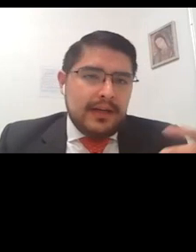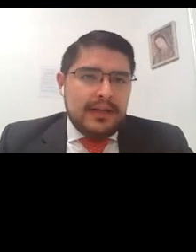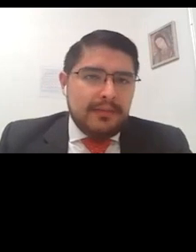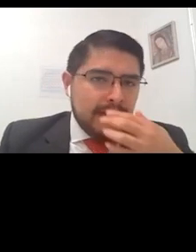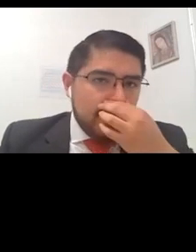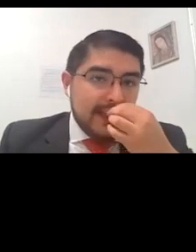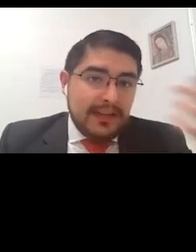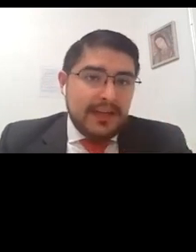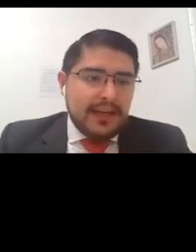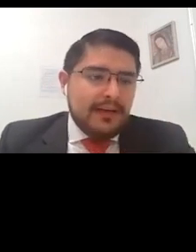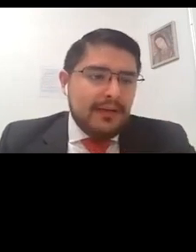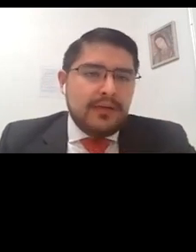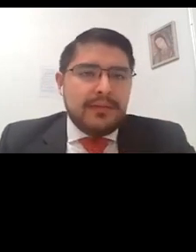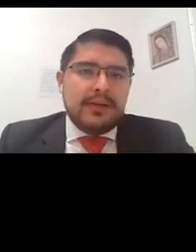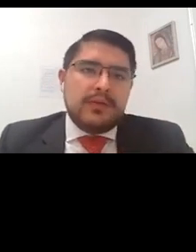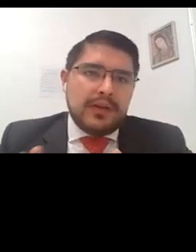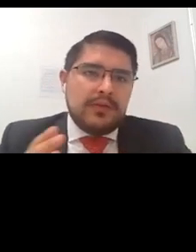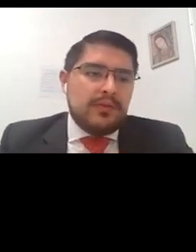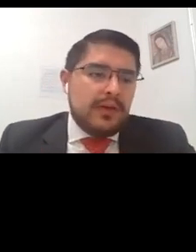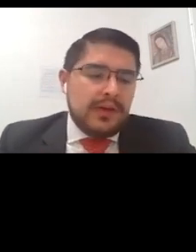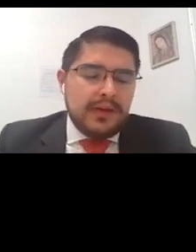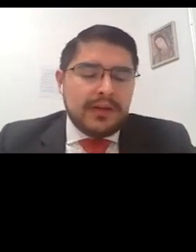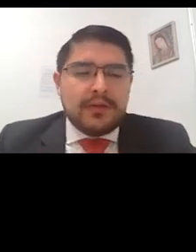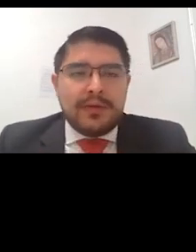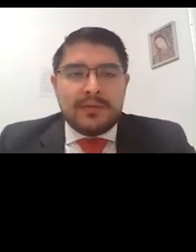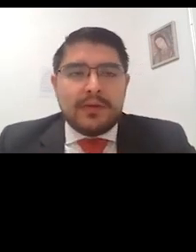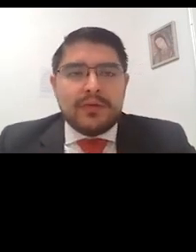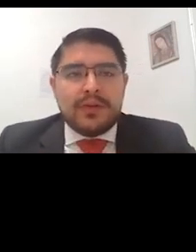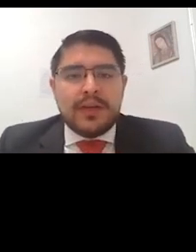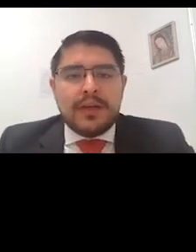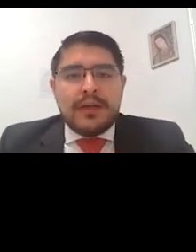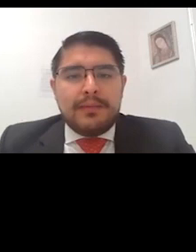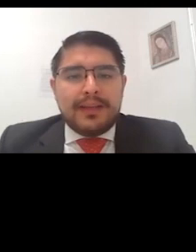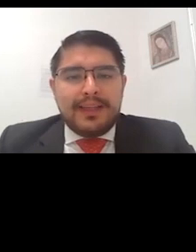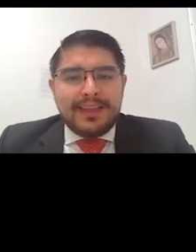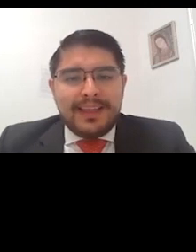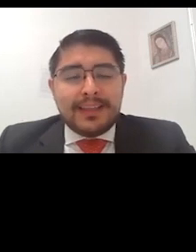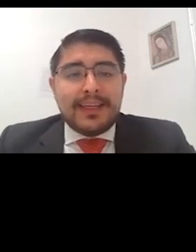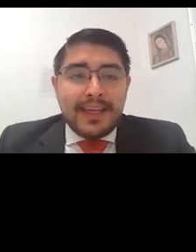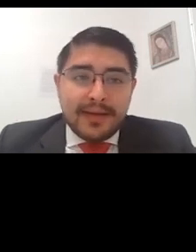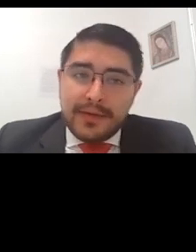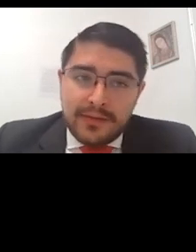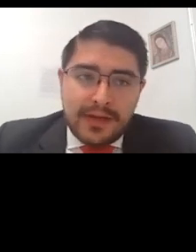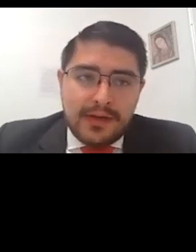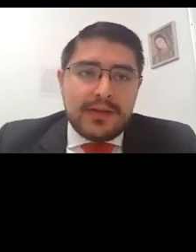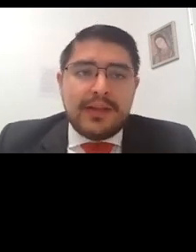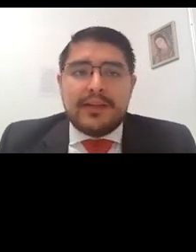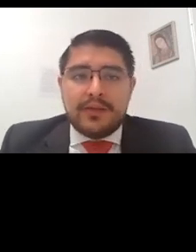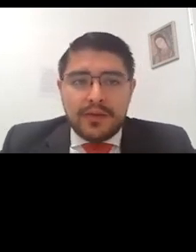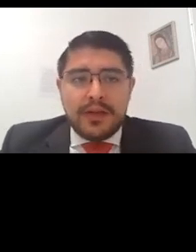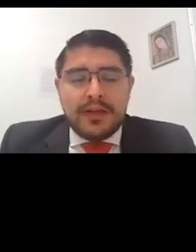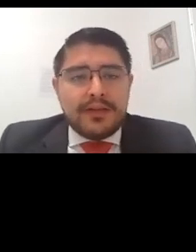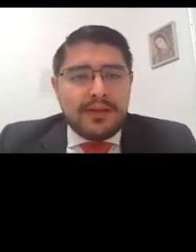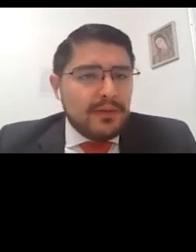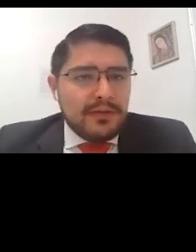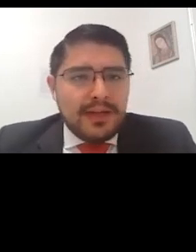al patrón. Se le tiene que dar aviso para, en su caso, que se tomen las precauciones pertinentes, y también es una causal de